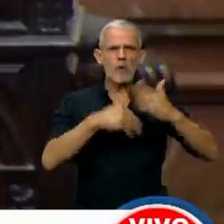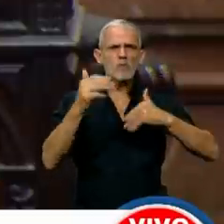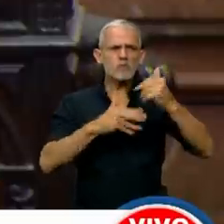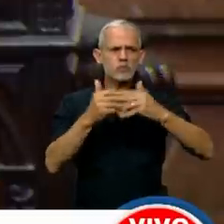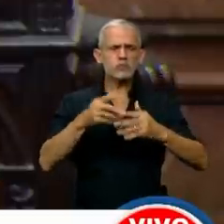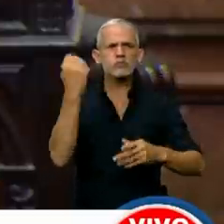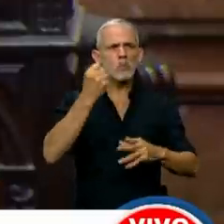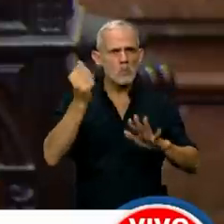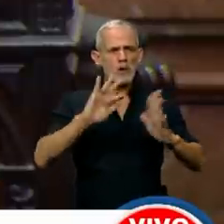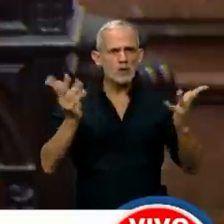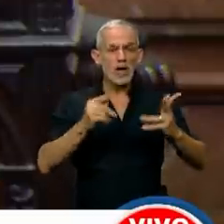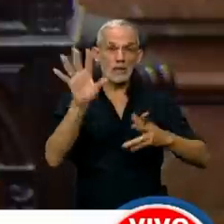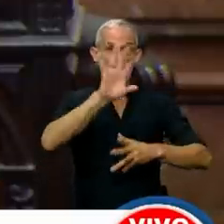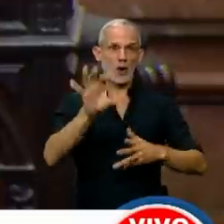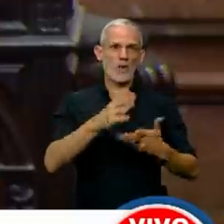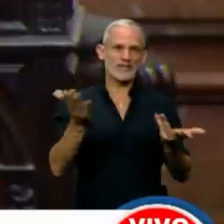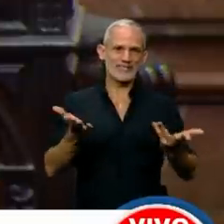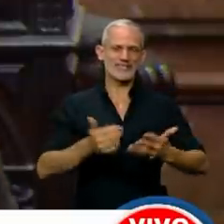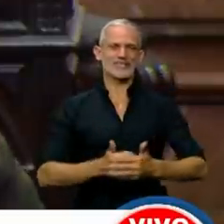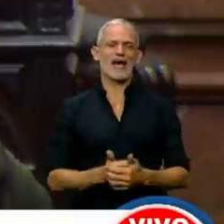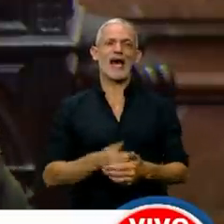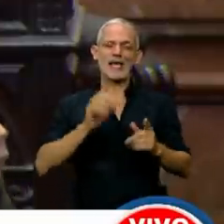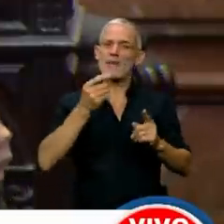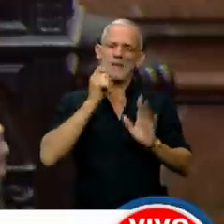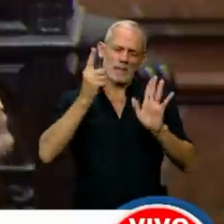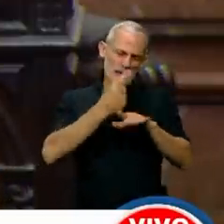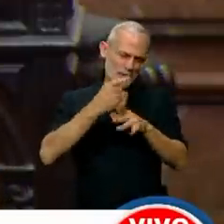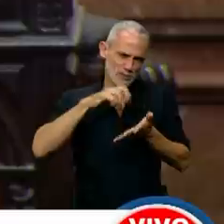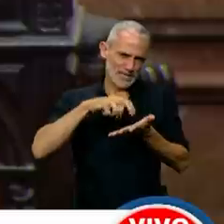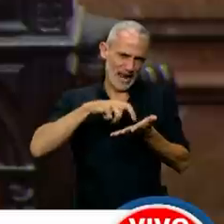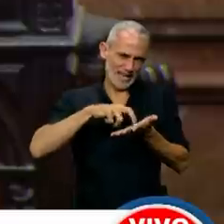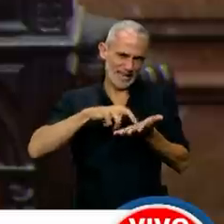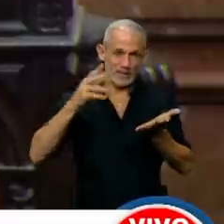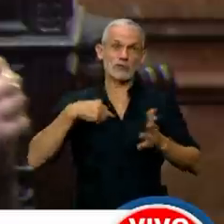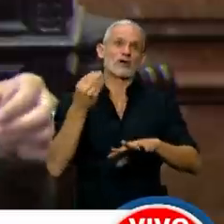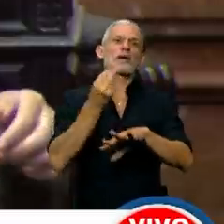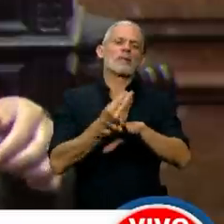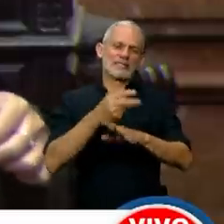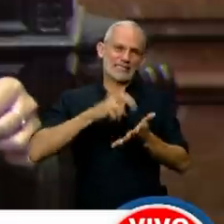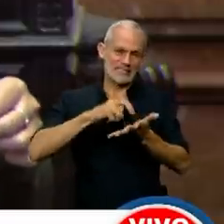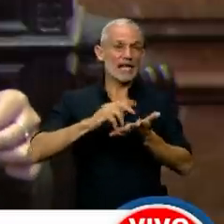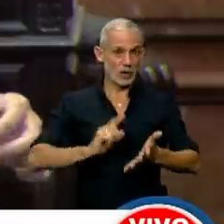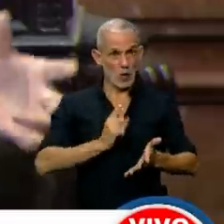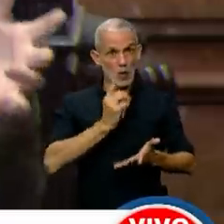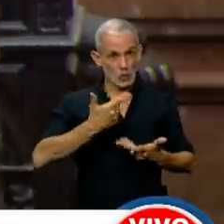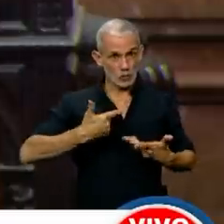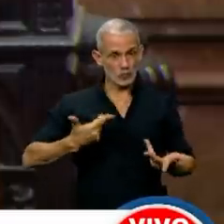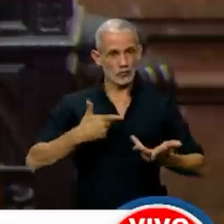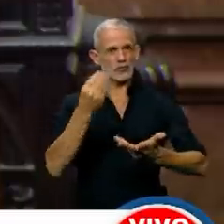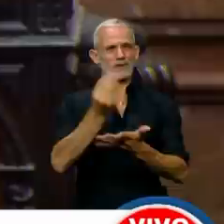importantísimas para la provincia para hablar primero de salta a quien represento orgullosamente